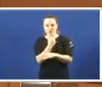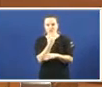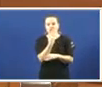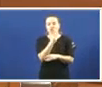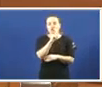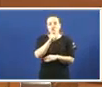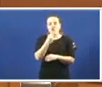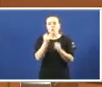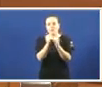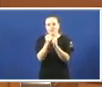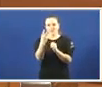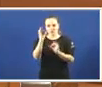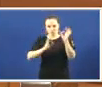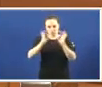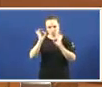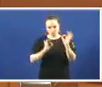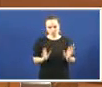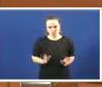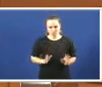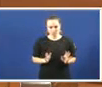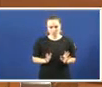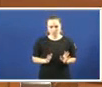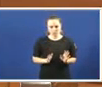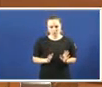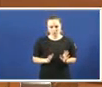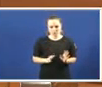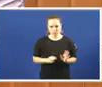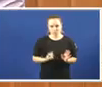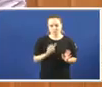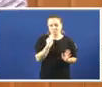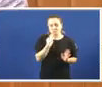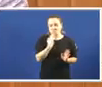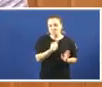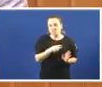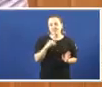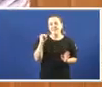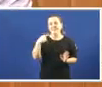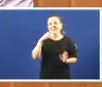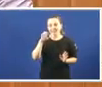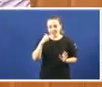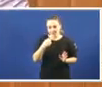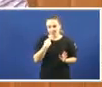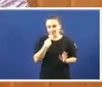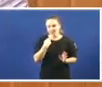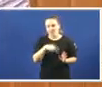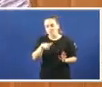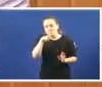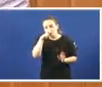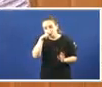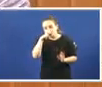2,23%. E lle vou dicir algo máis, que a estimación que fai o IGE é que cando remate o